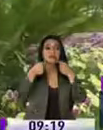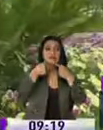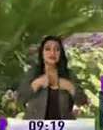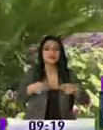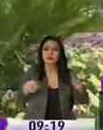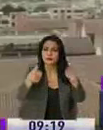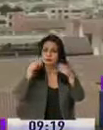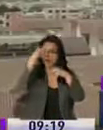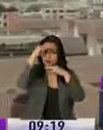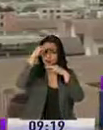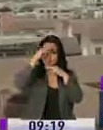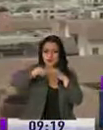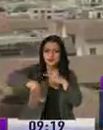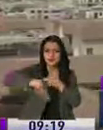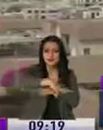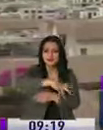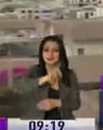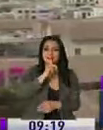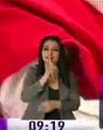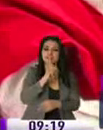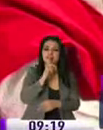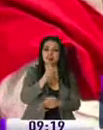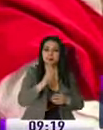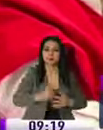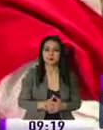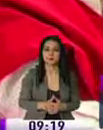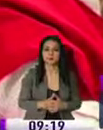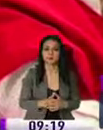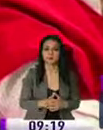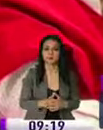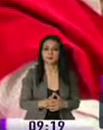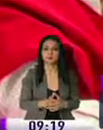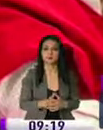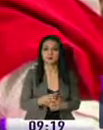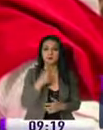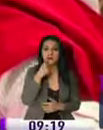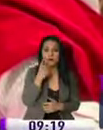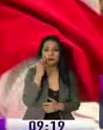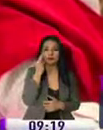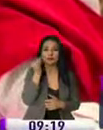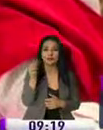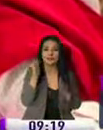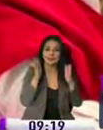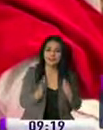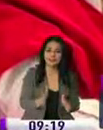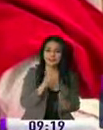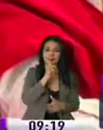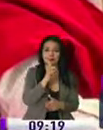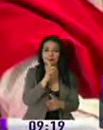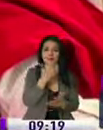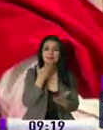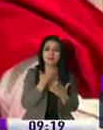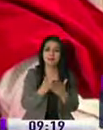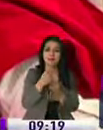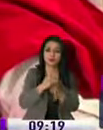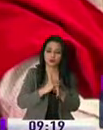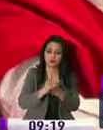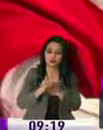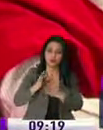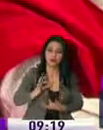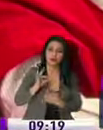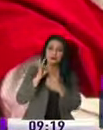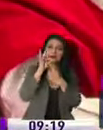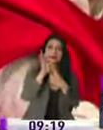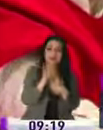conocer excelentes noticias para la Tacunga. Queridas y queridos latacungueños, muchísimas gracias por esta